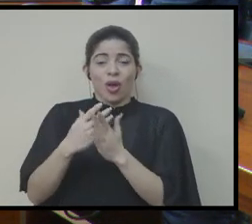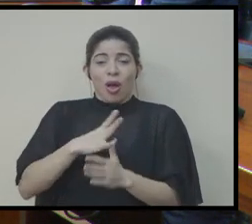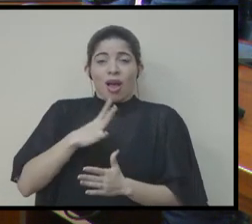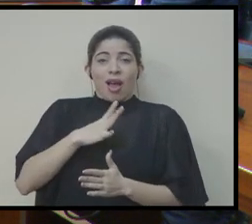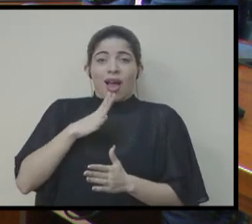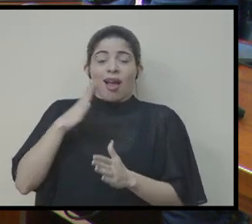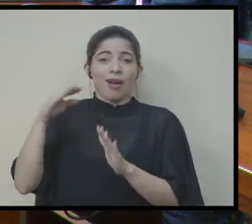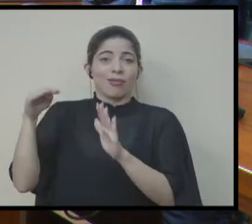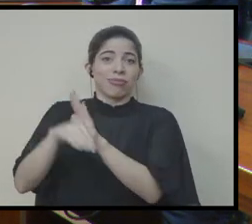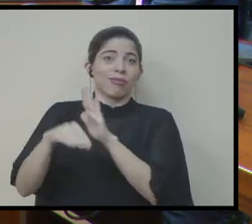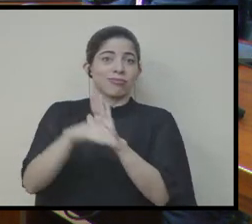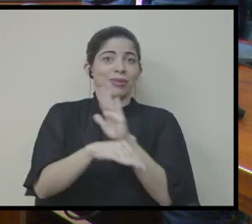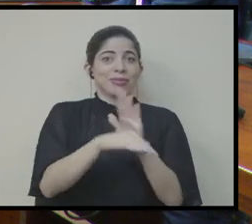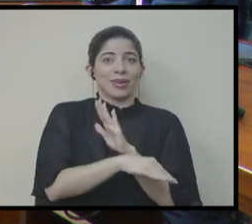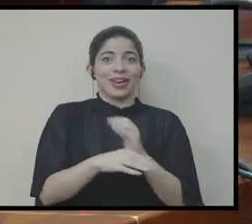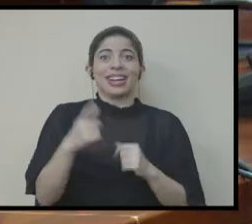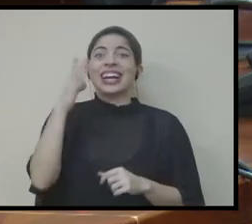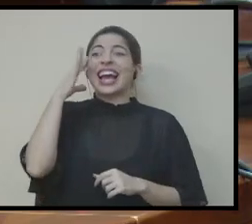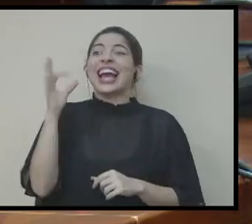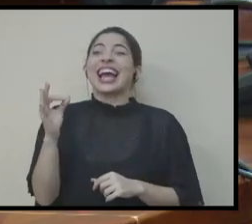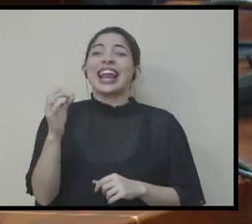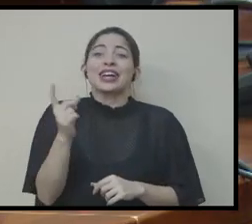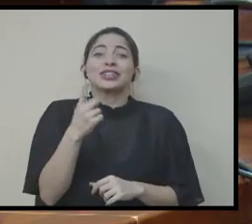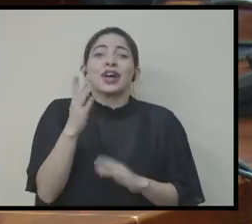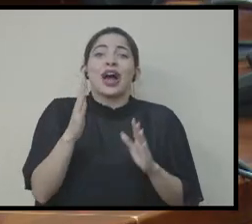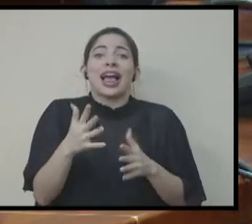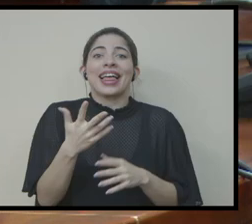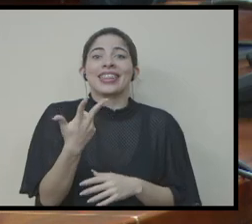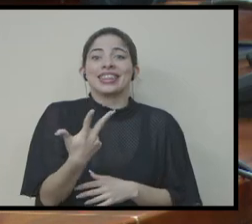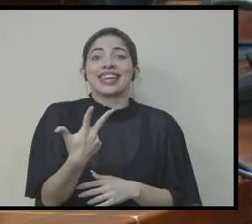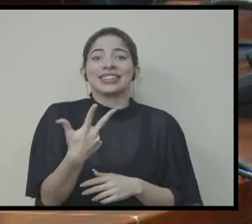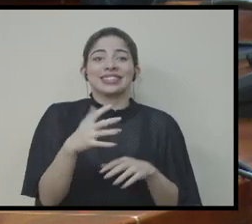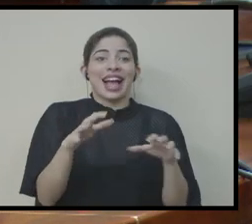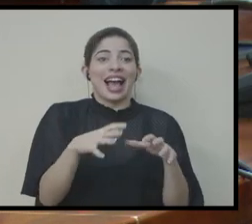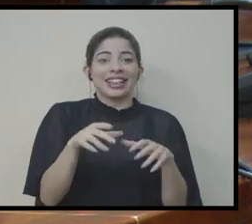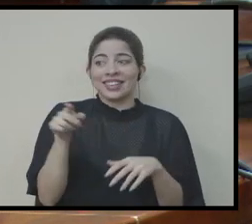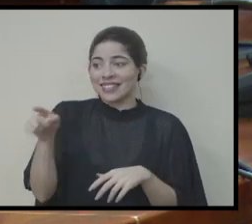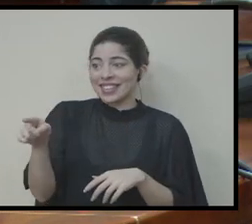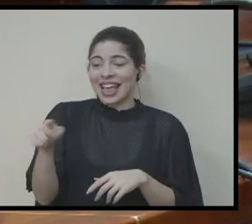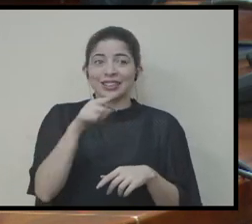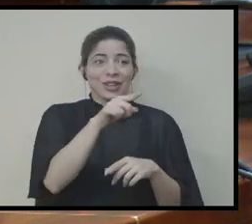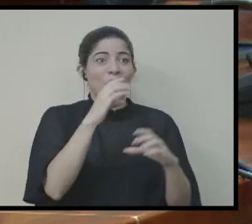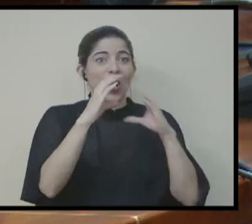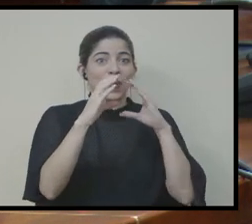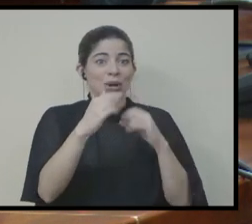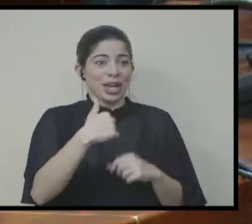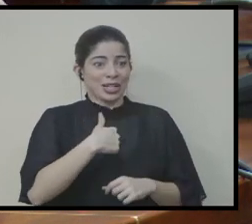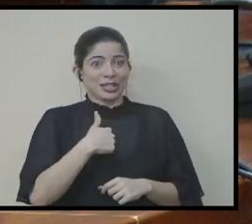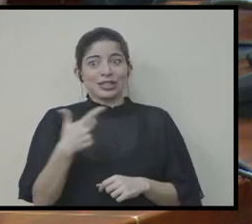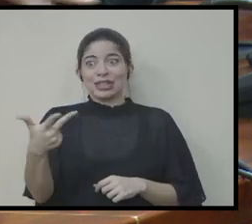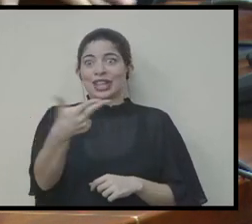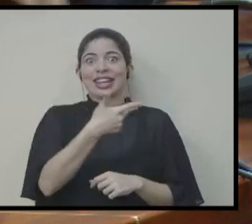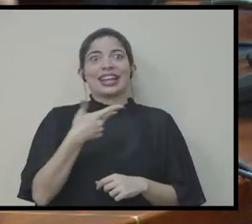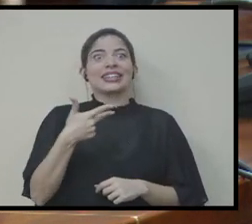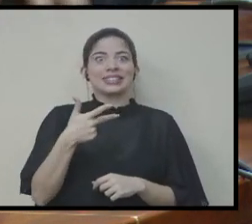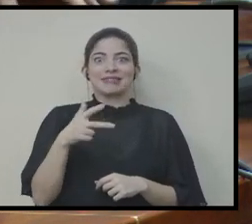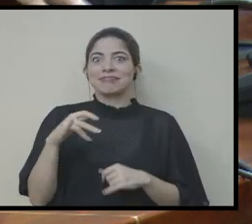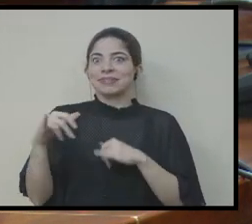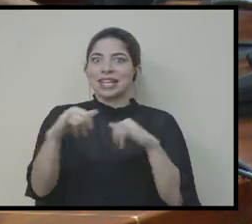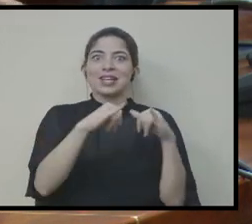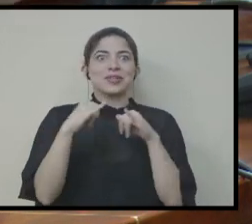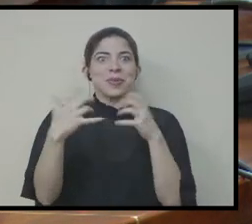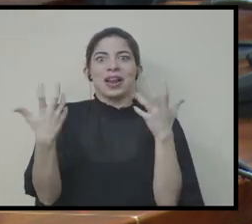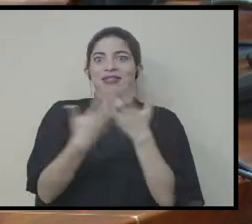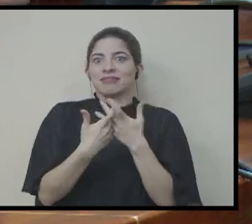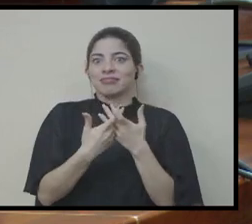todo. Yo creo que acá vemos tres personas, usted con los eventos, usted con la parte de comunicación y yo. Al final encajamos